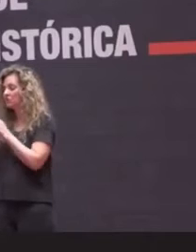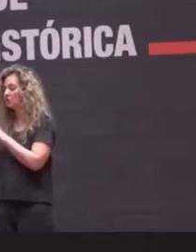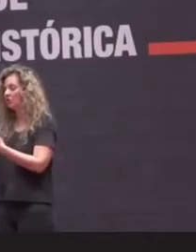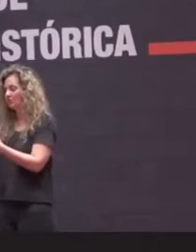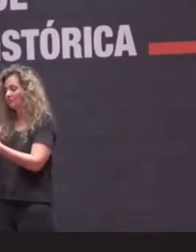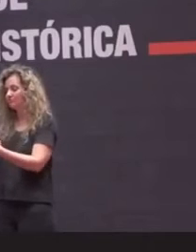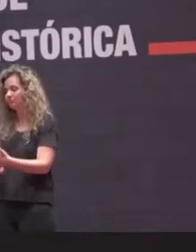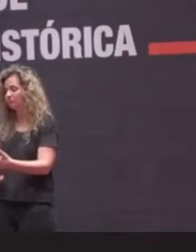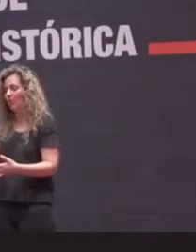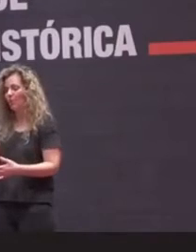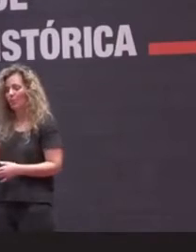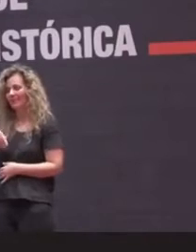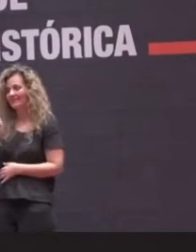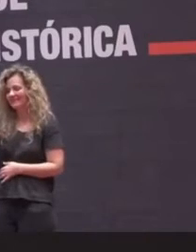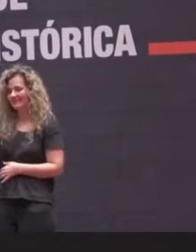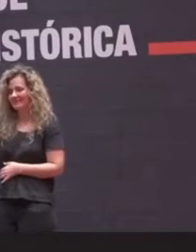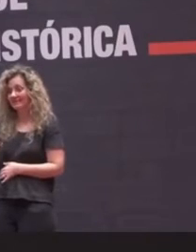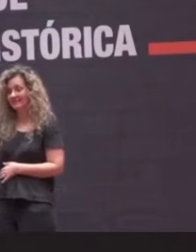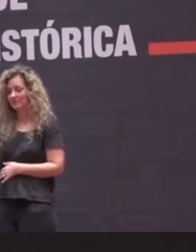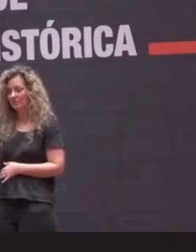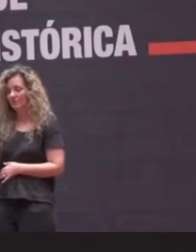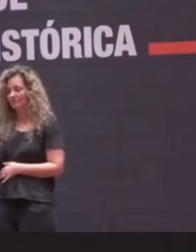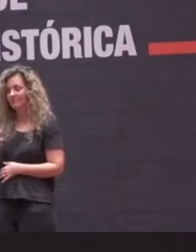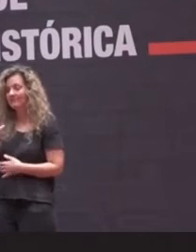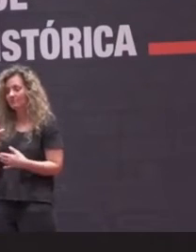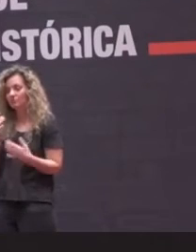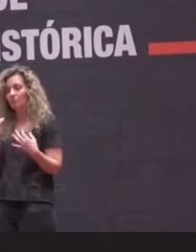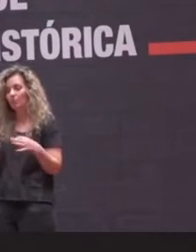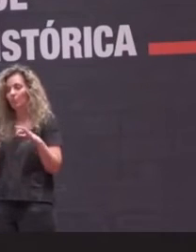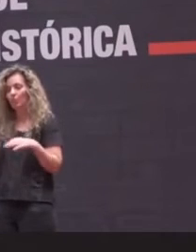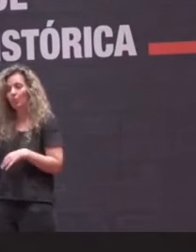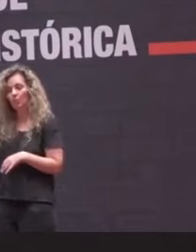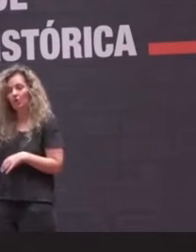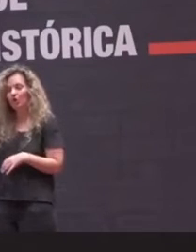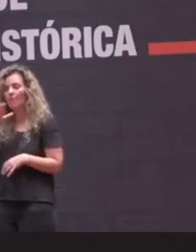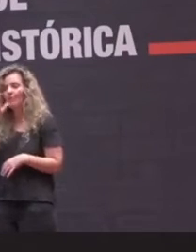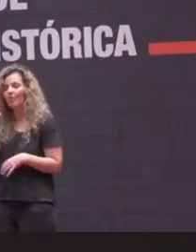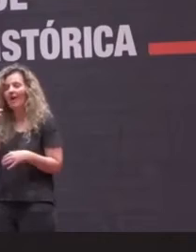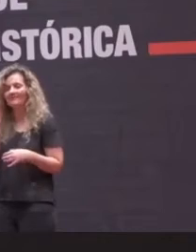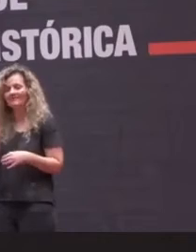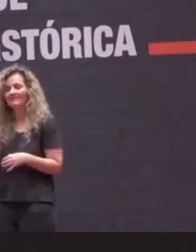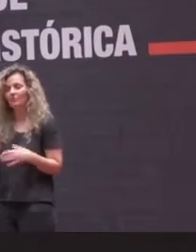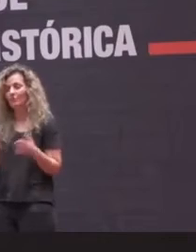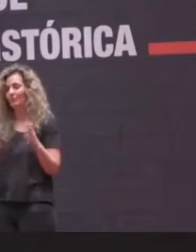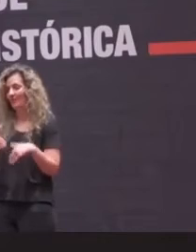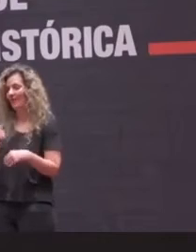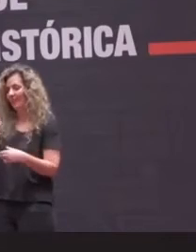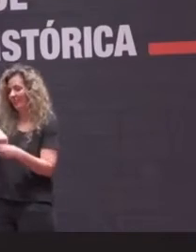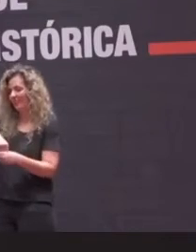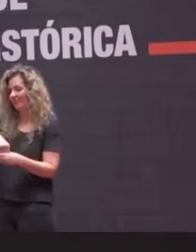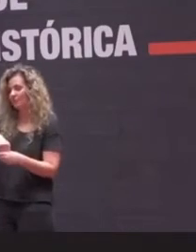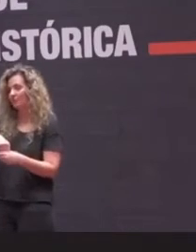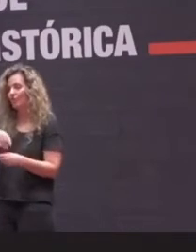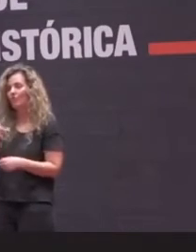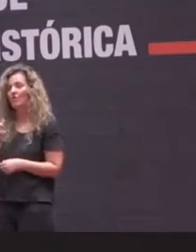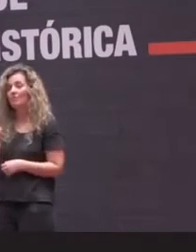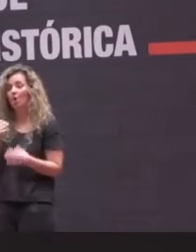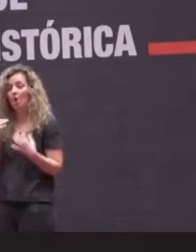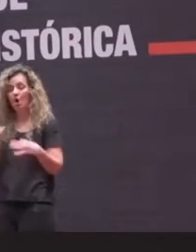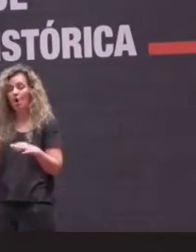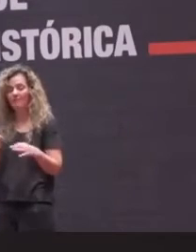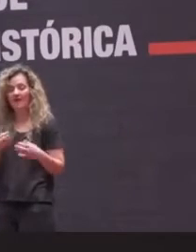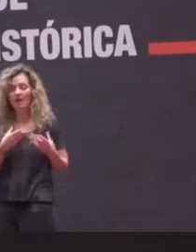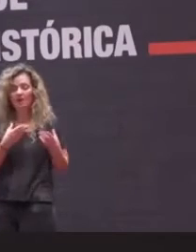sentencia. Y digo que esto es singular porque no es habitual en un ámbito jurídico, donde lo relevante suele ser los documentos